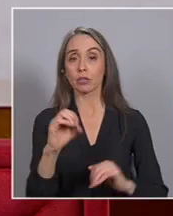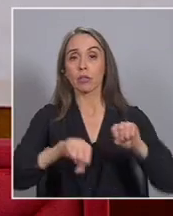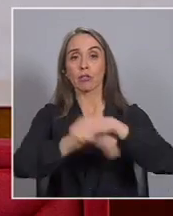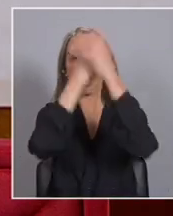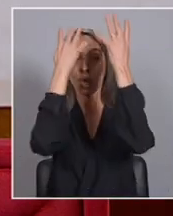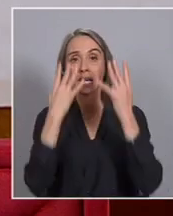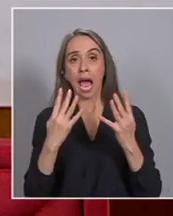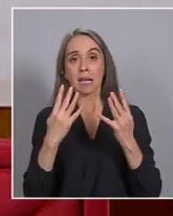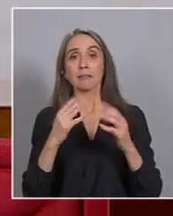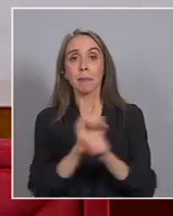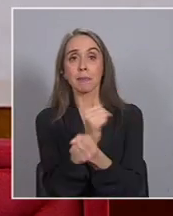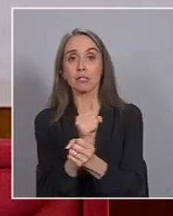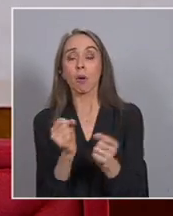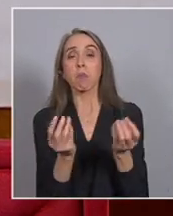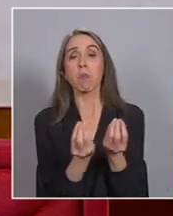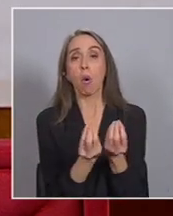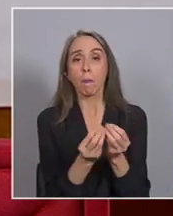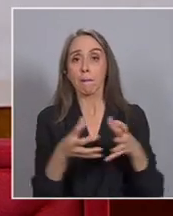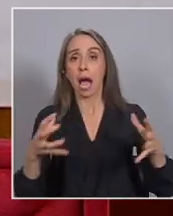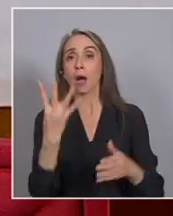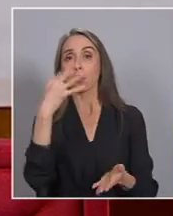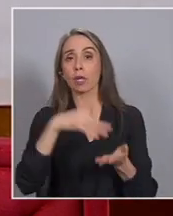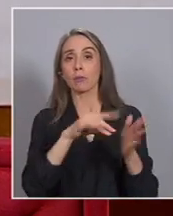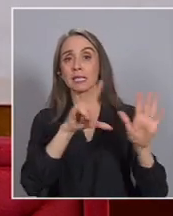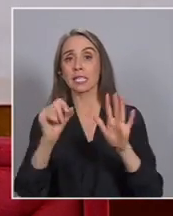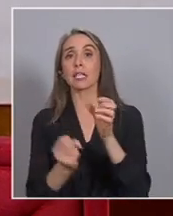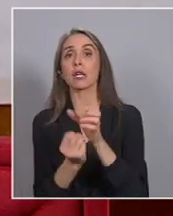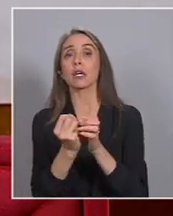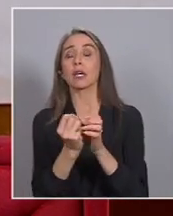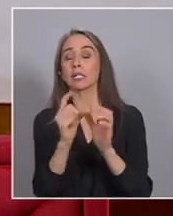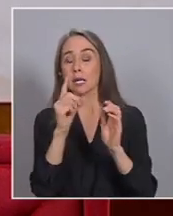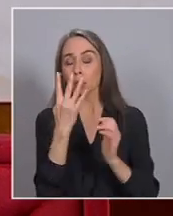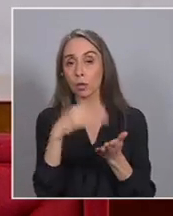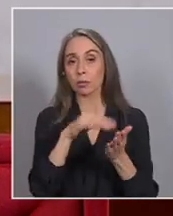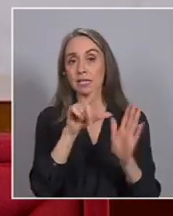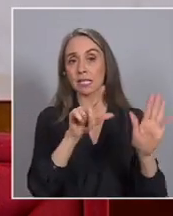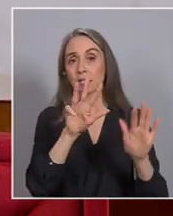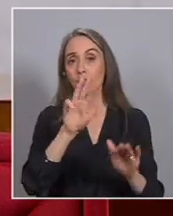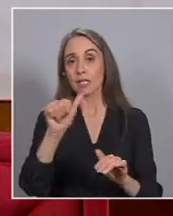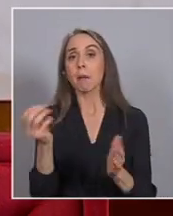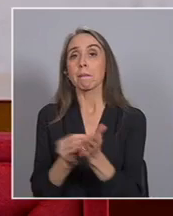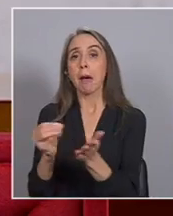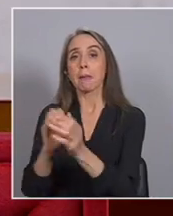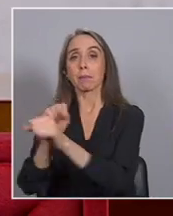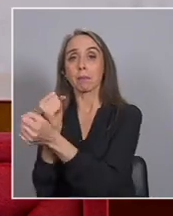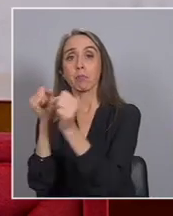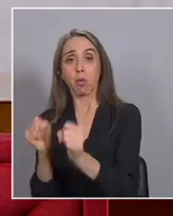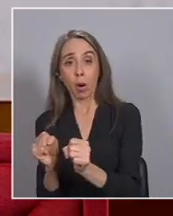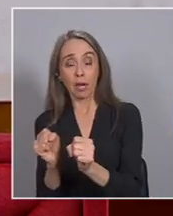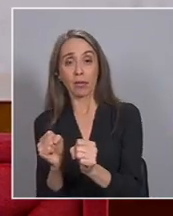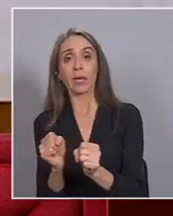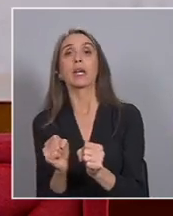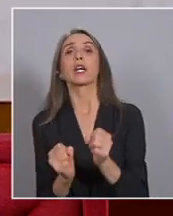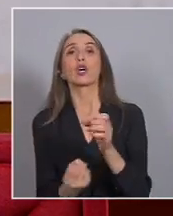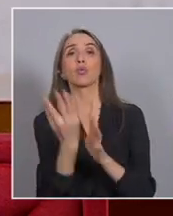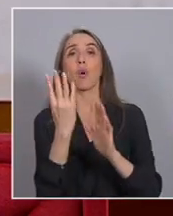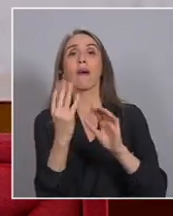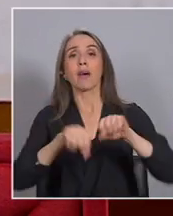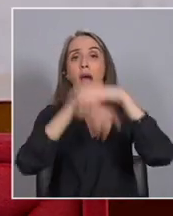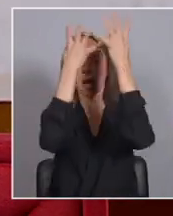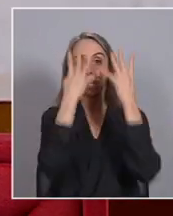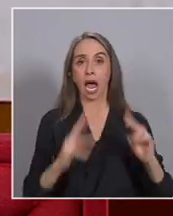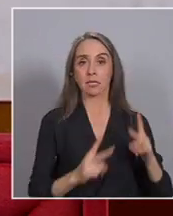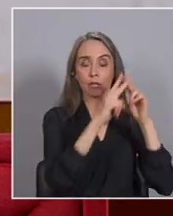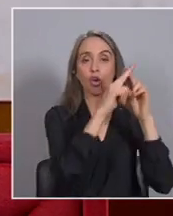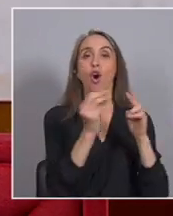sistema penitenciario, habilitando 4.796 nuevas plazas al 2026, ya sea mediante nuevos recintos